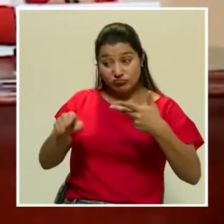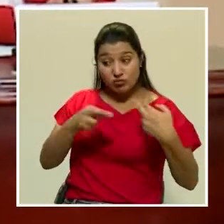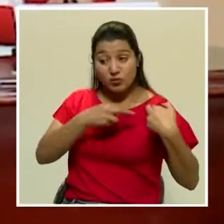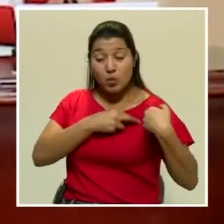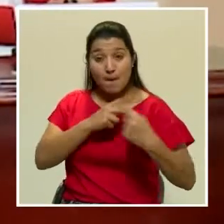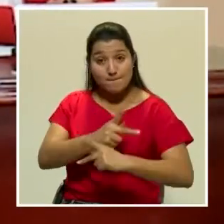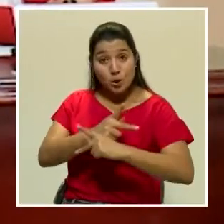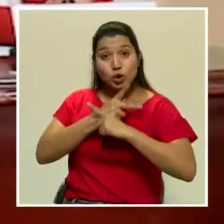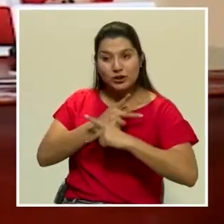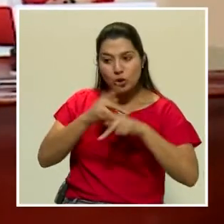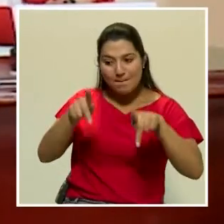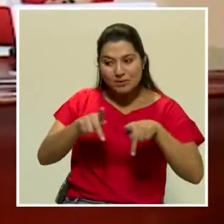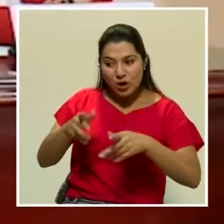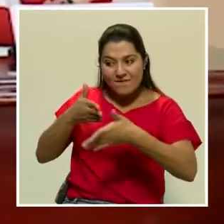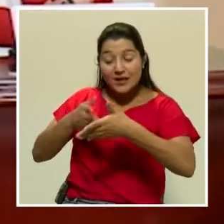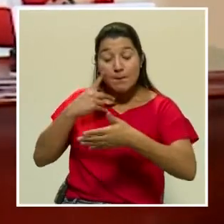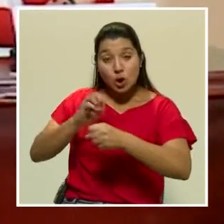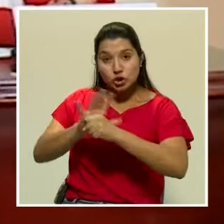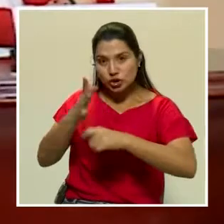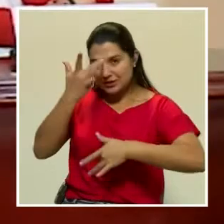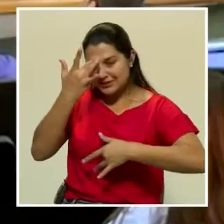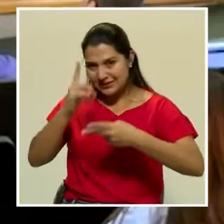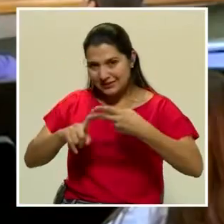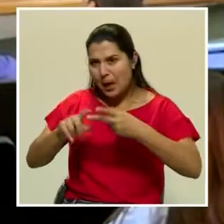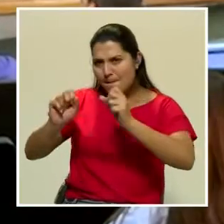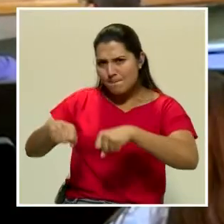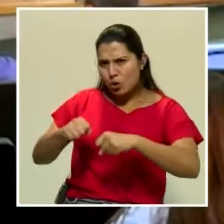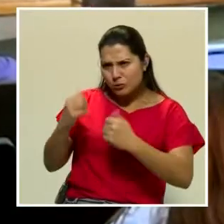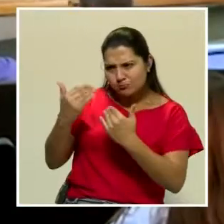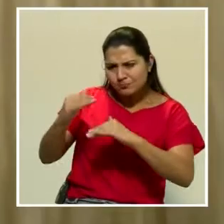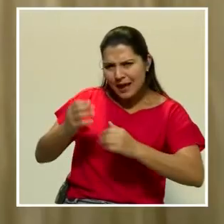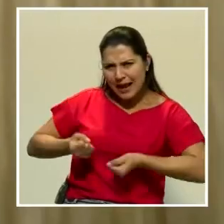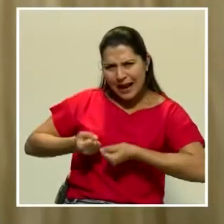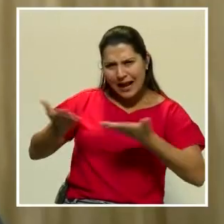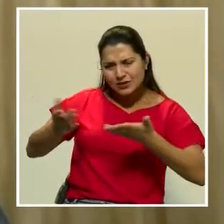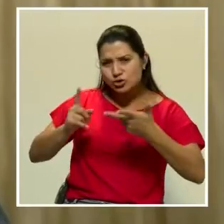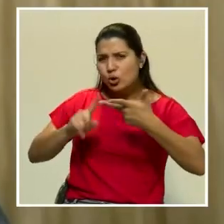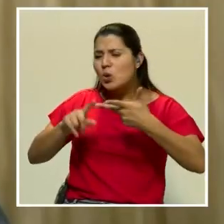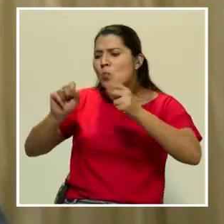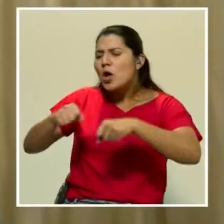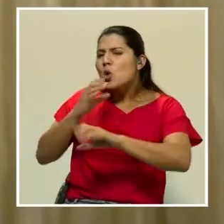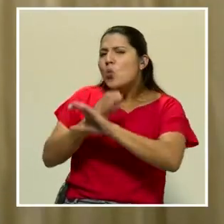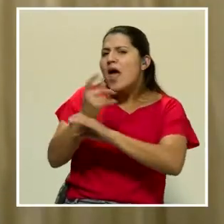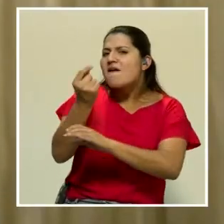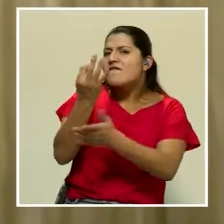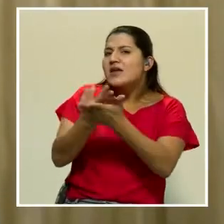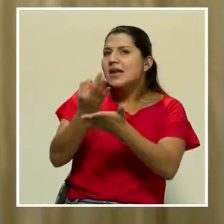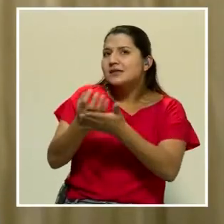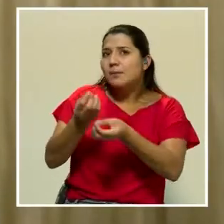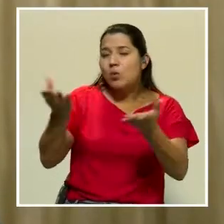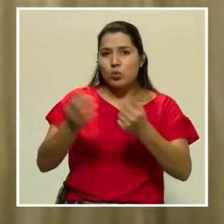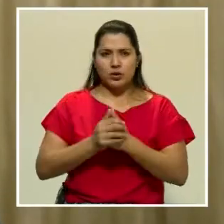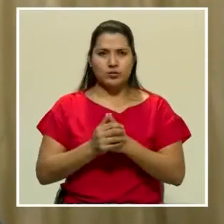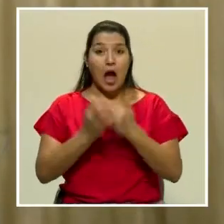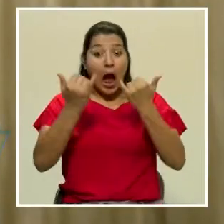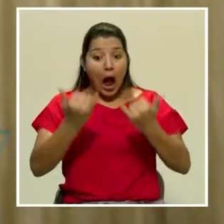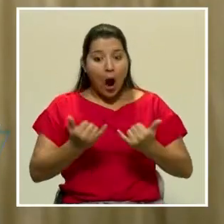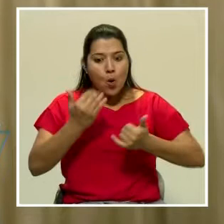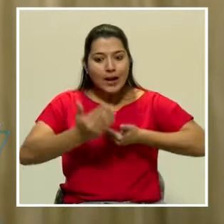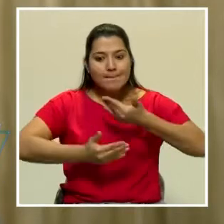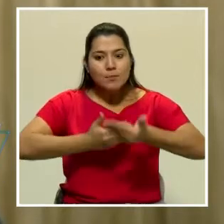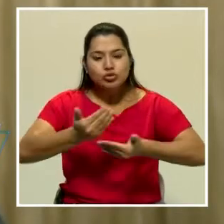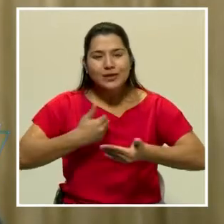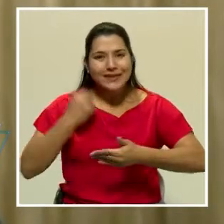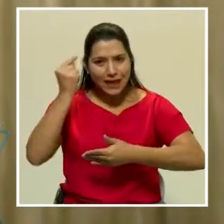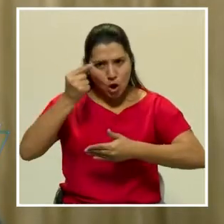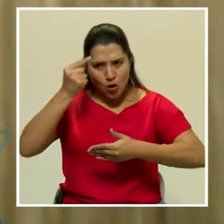la contención del gasto público y la estabilidad de las finanzas públicas. El rumbo del gobierno frente a la pandemia y los diferentes retos que